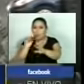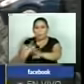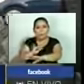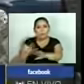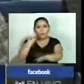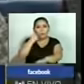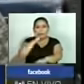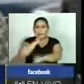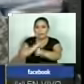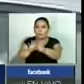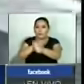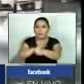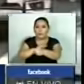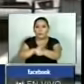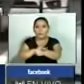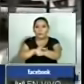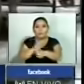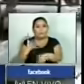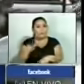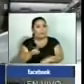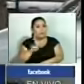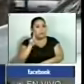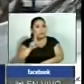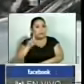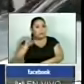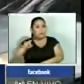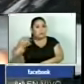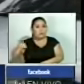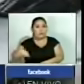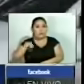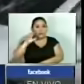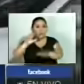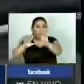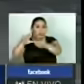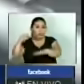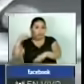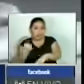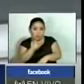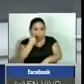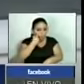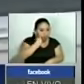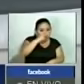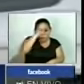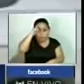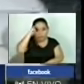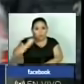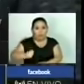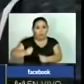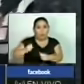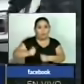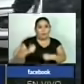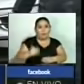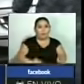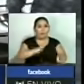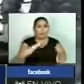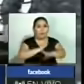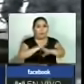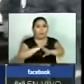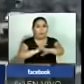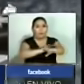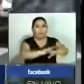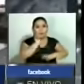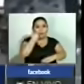negativo a las pruebas. Más de 11.800 efectivos trabajan en primera línea para el combate del